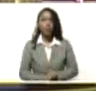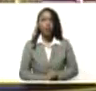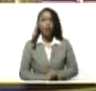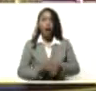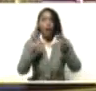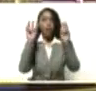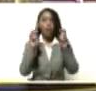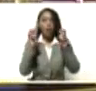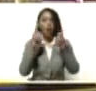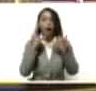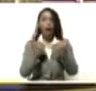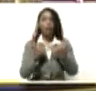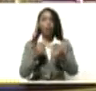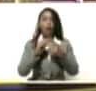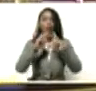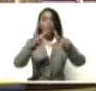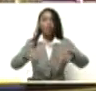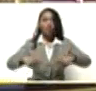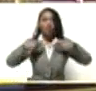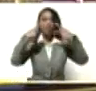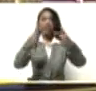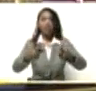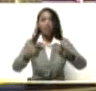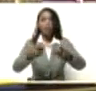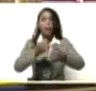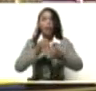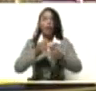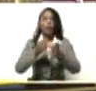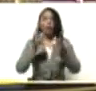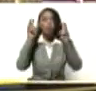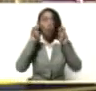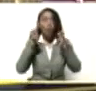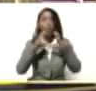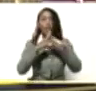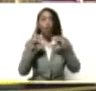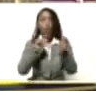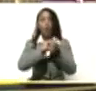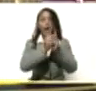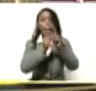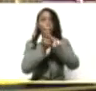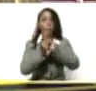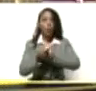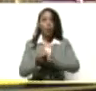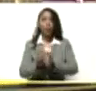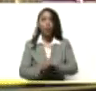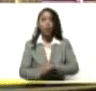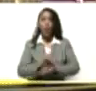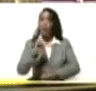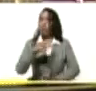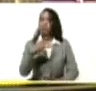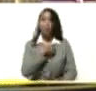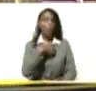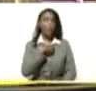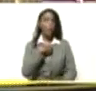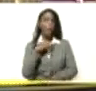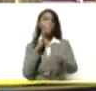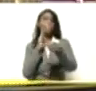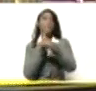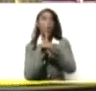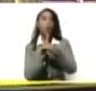renovación, con el renacer, con el revolucionar de todo. No podemos quedarnos